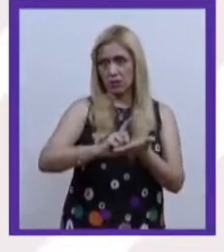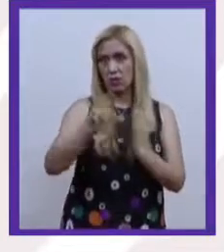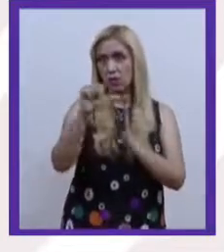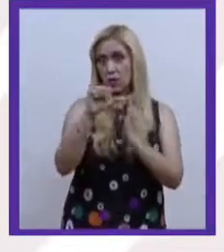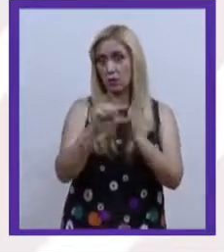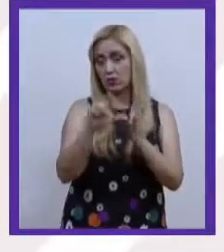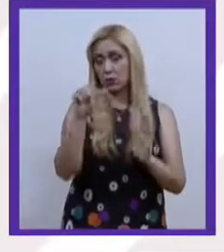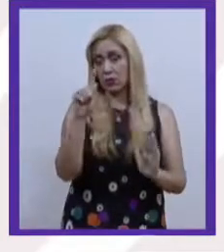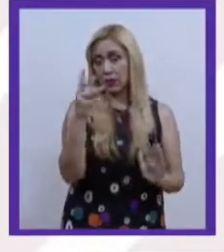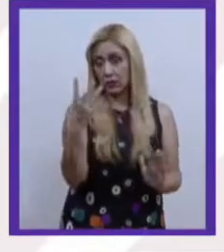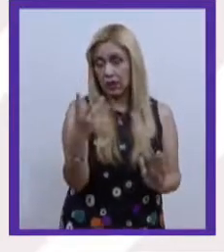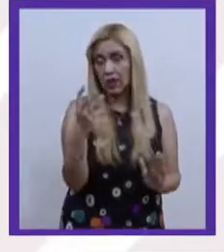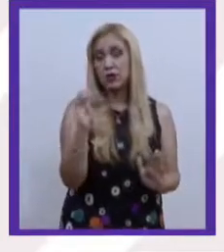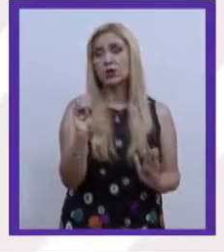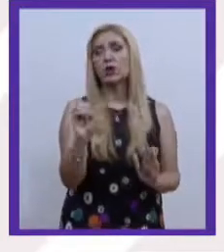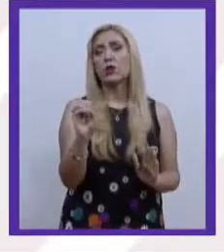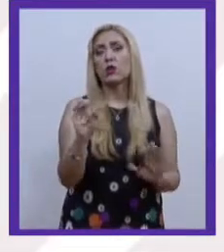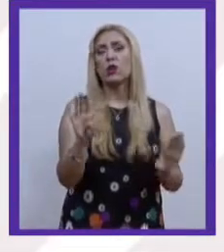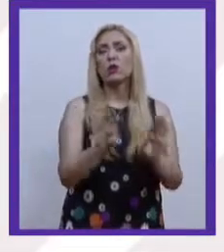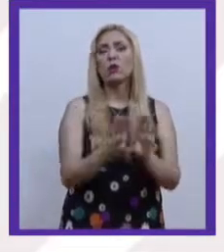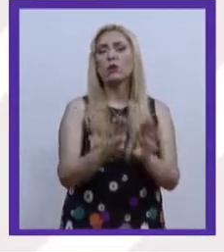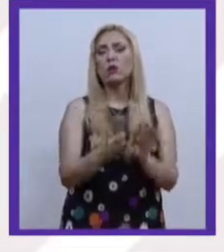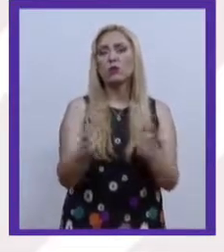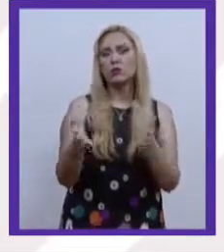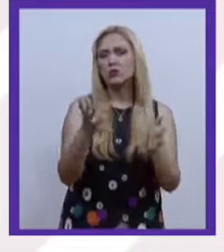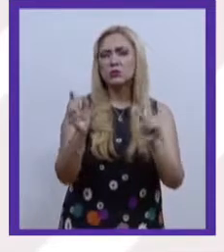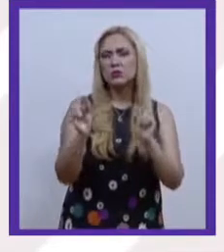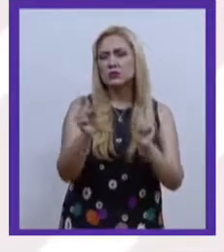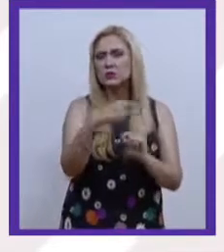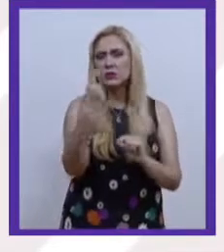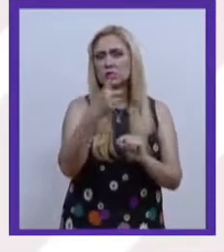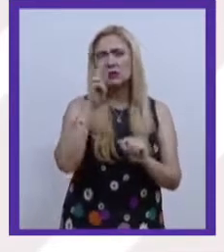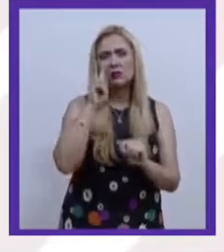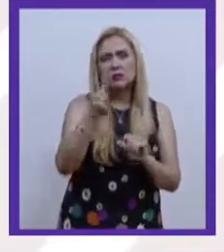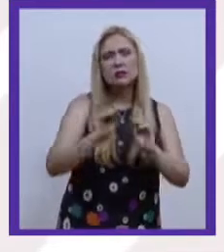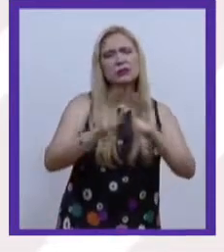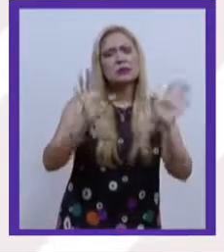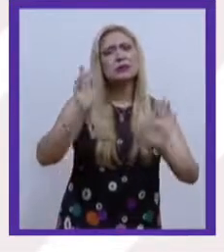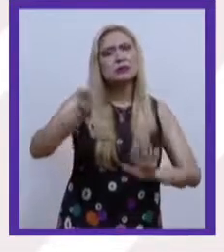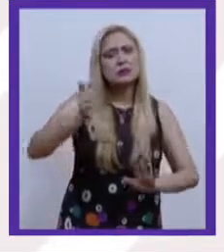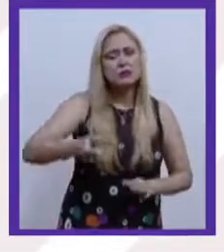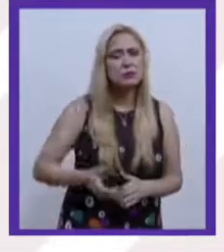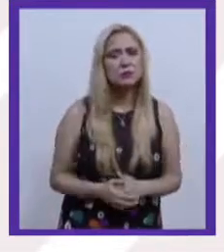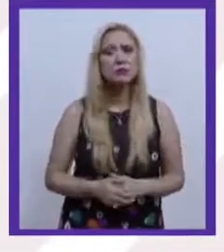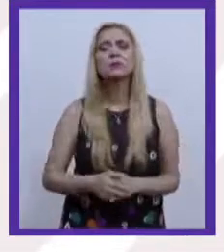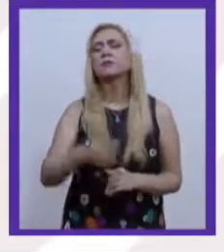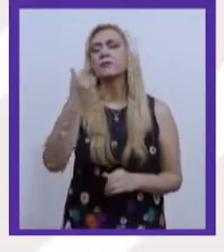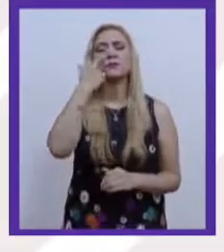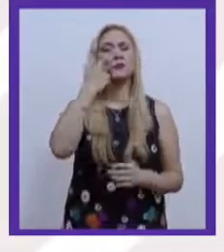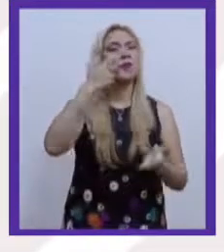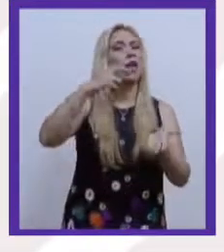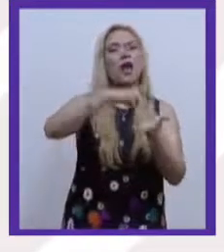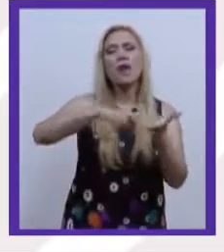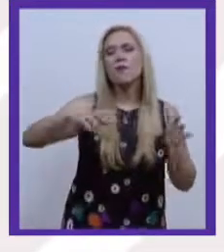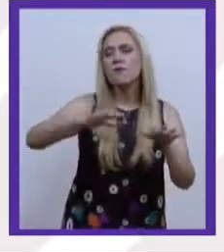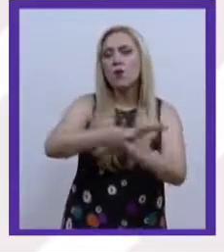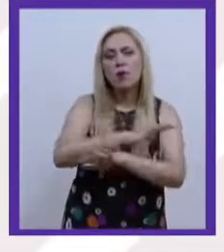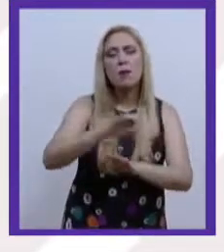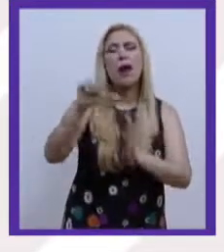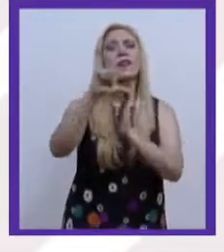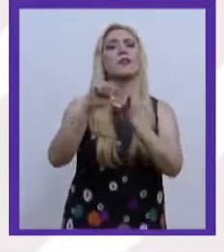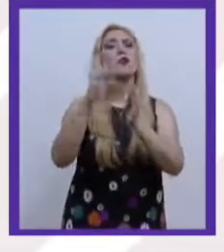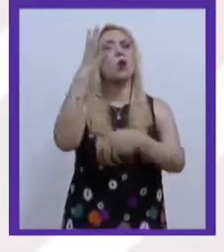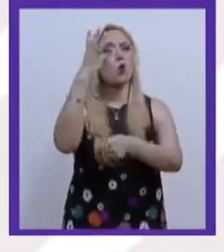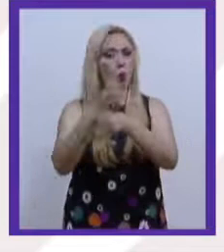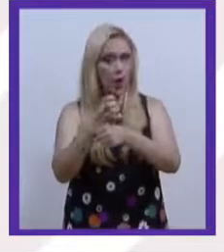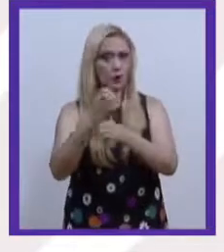artículo 73 o nada más para que quienes nos ven sepan más o menos de qué va? Sí, es una reforma al artículo 4